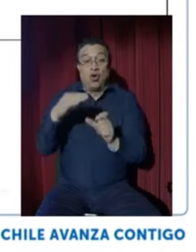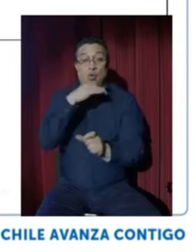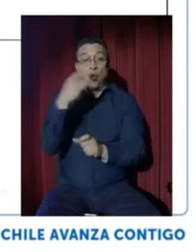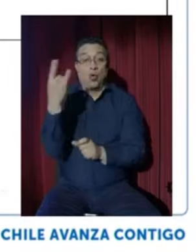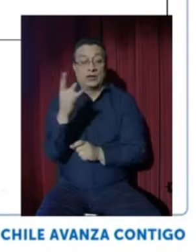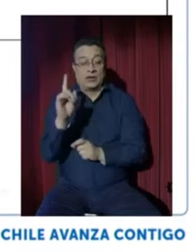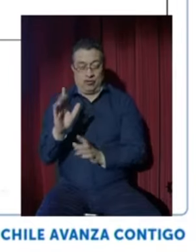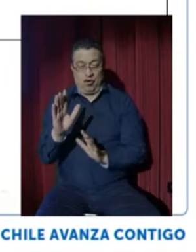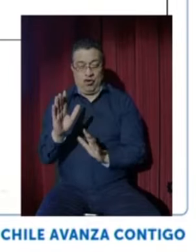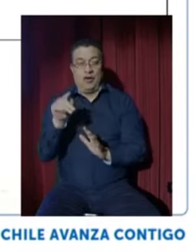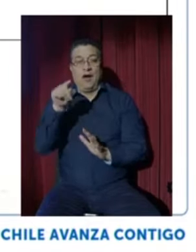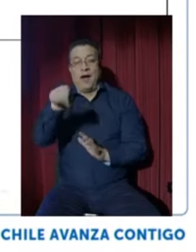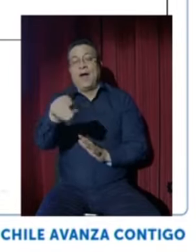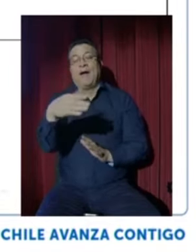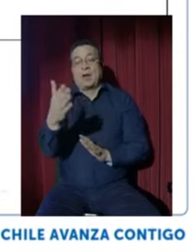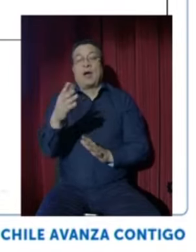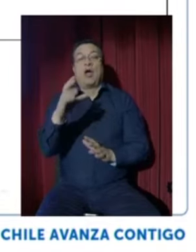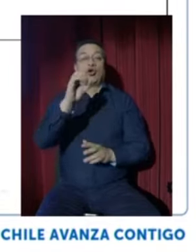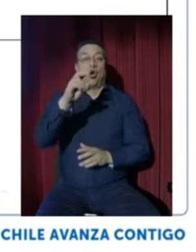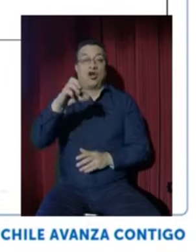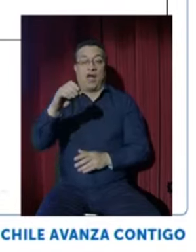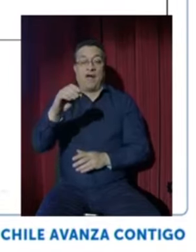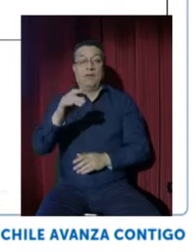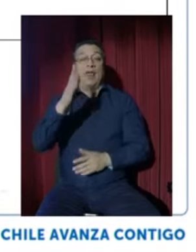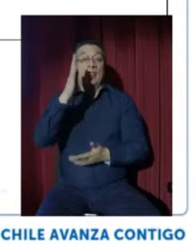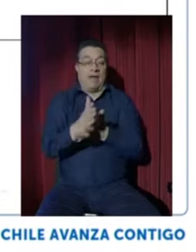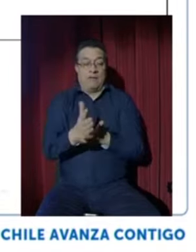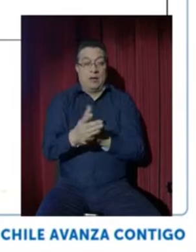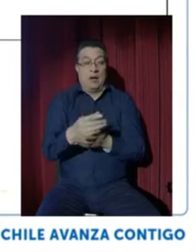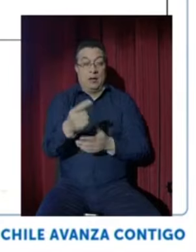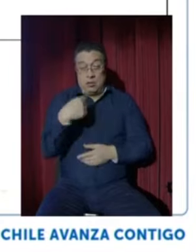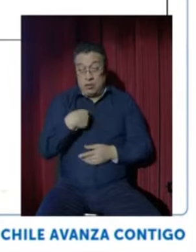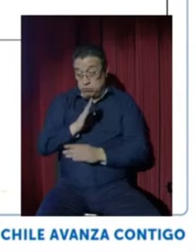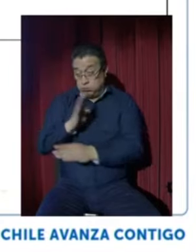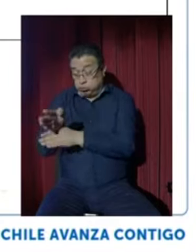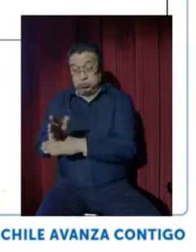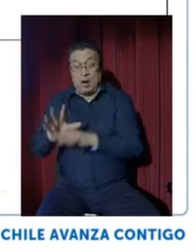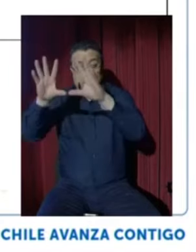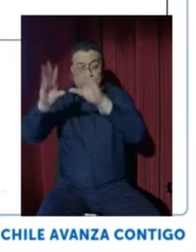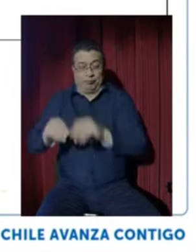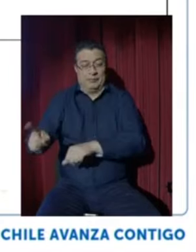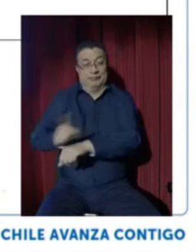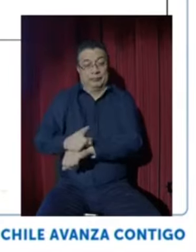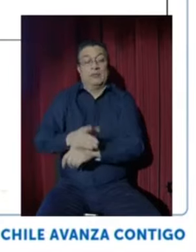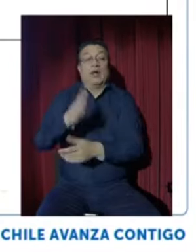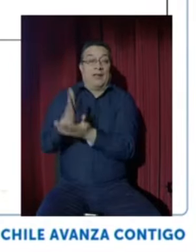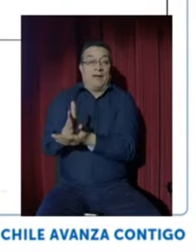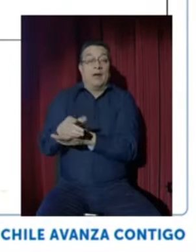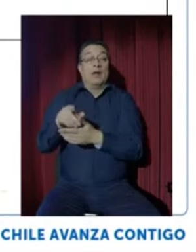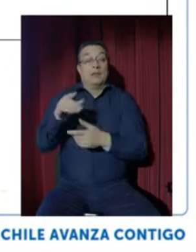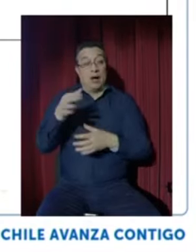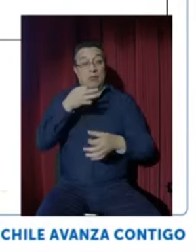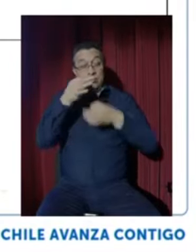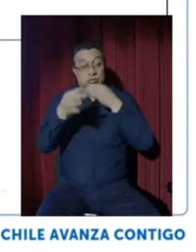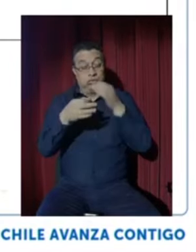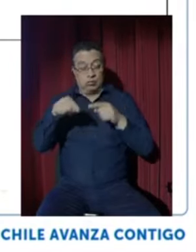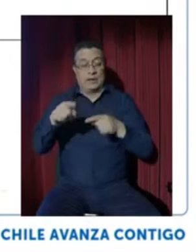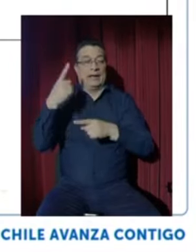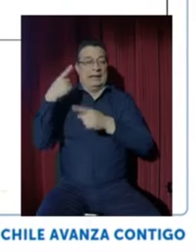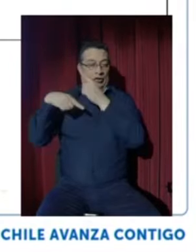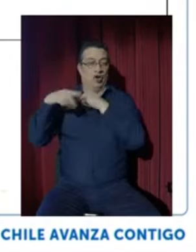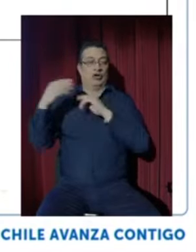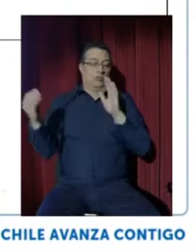AF es que cada vez que hay un incendio ir a pagarlo rápido y como les comentaba este año un hito